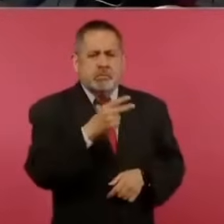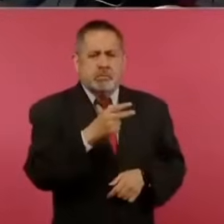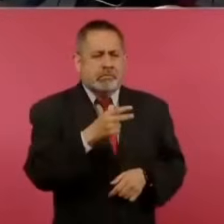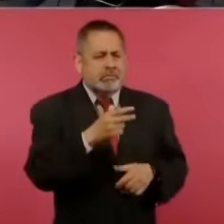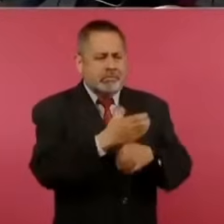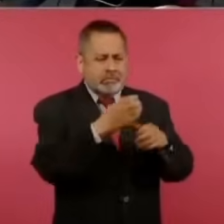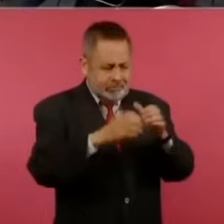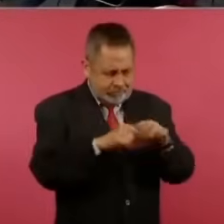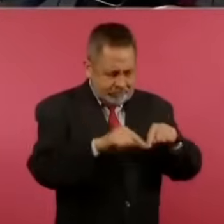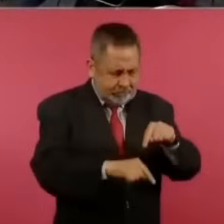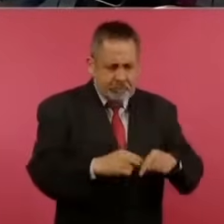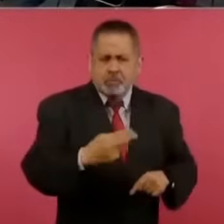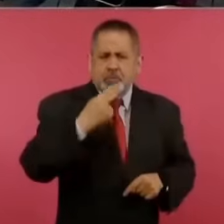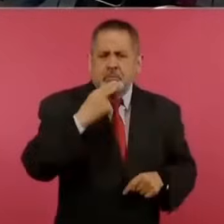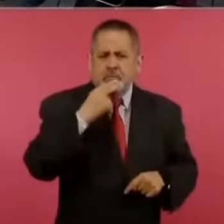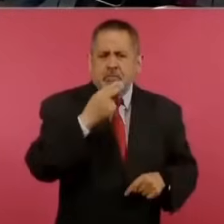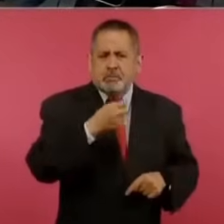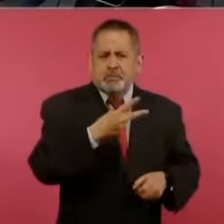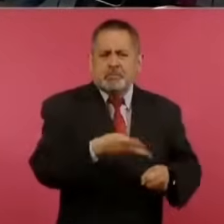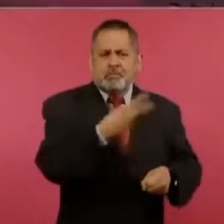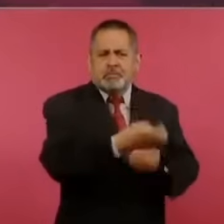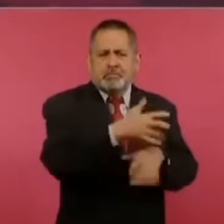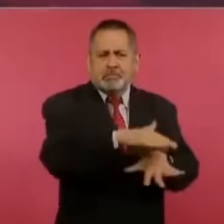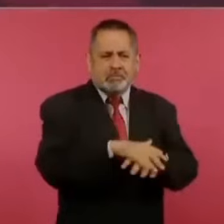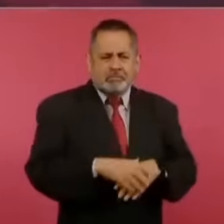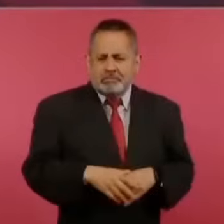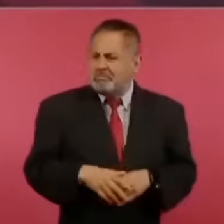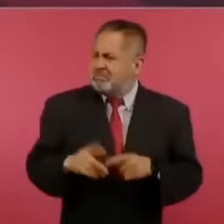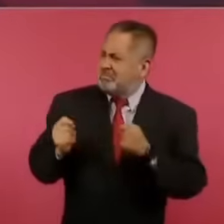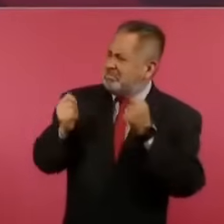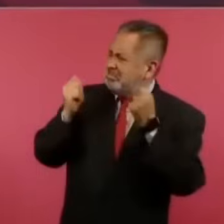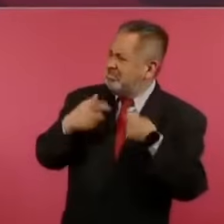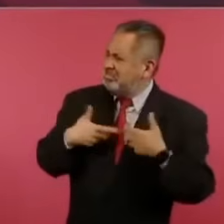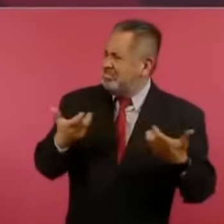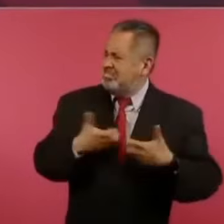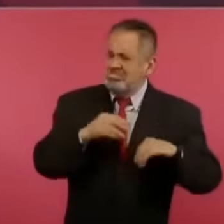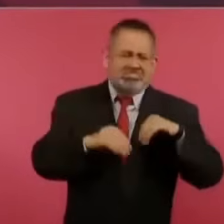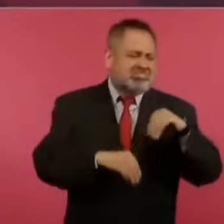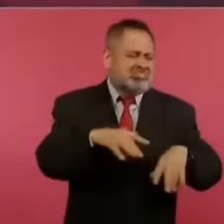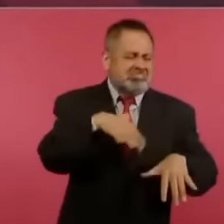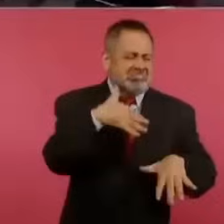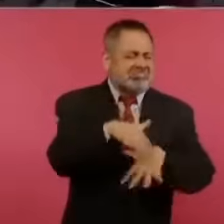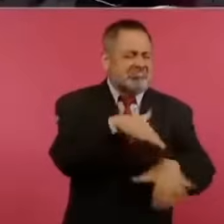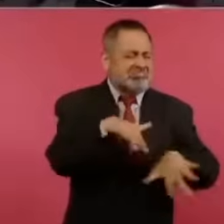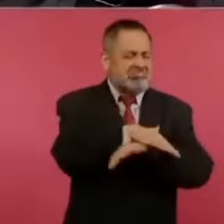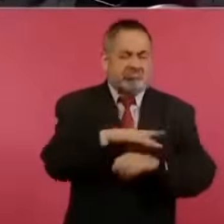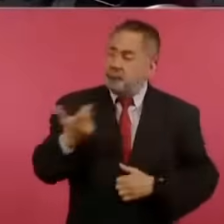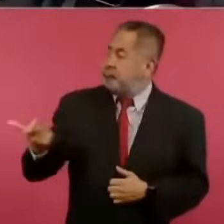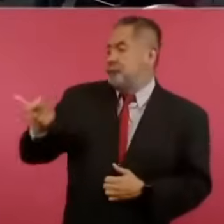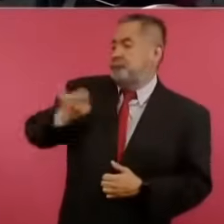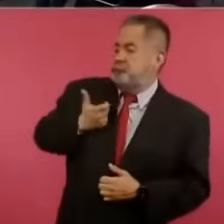usar, de hacer lo que se les pegaba la gana, ¿no? Básicamente.